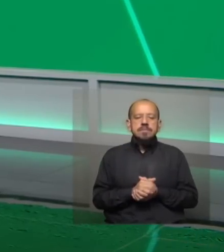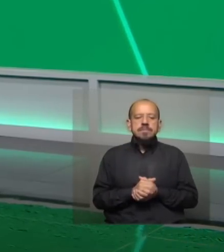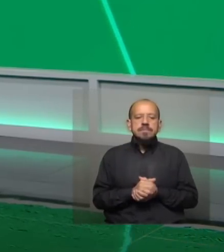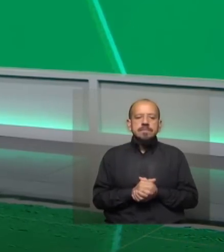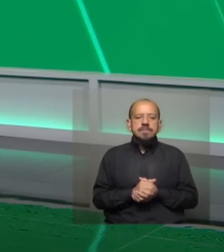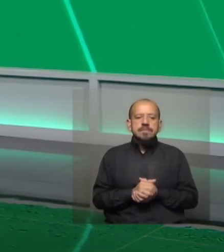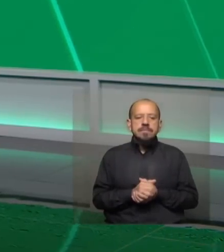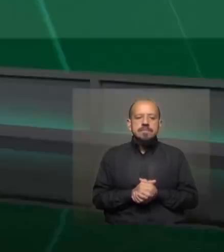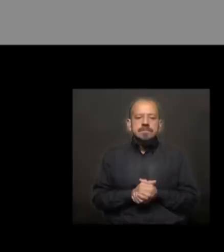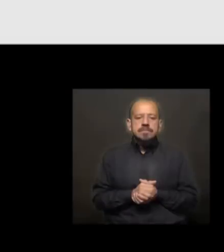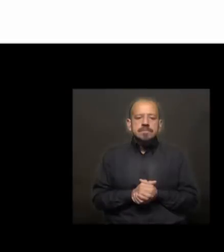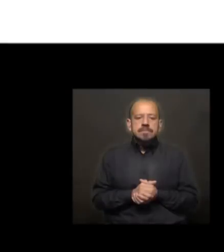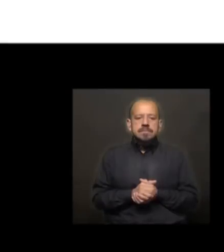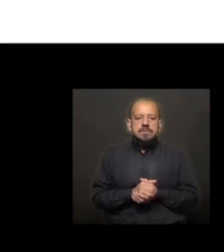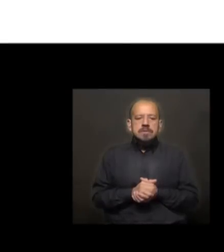semana